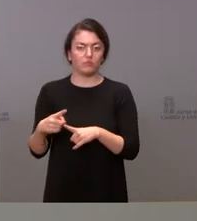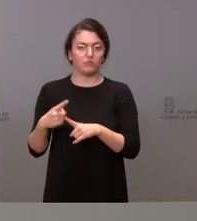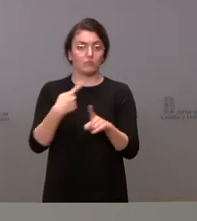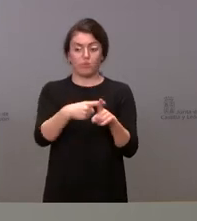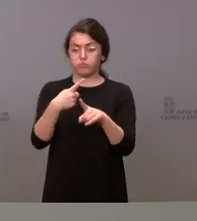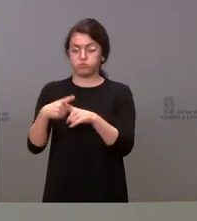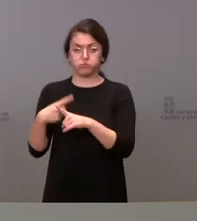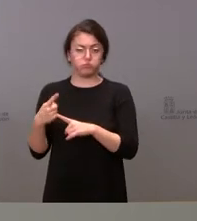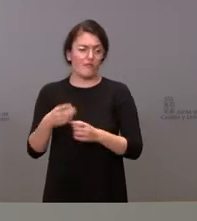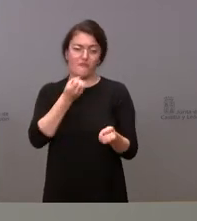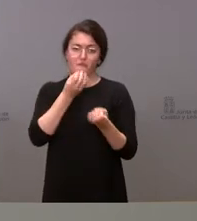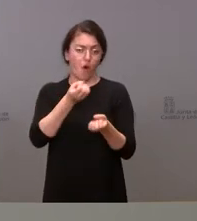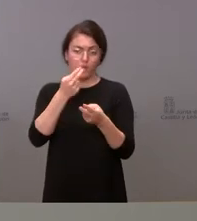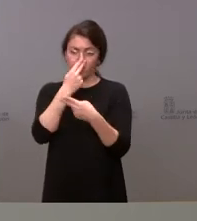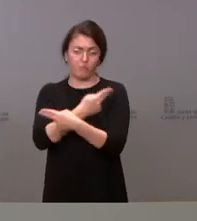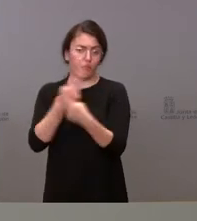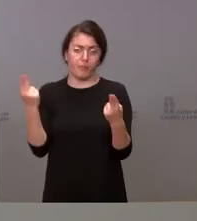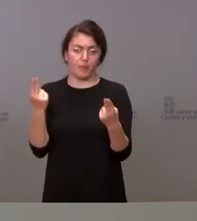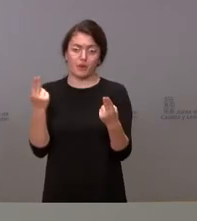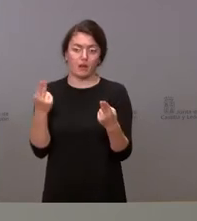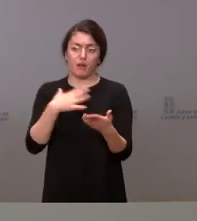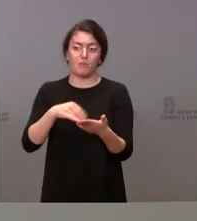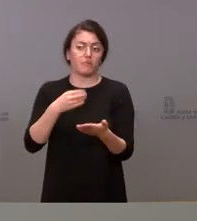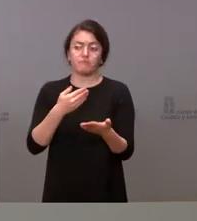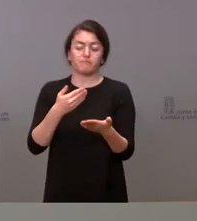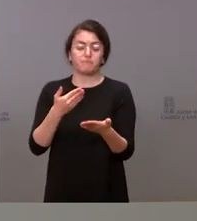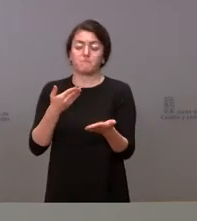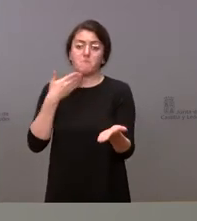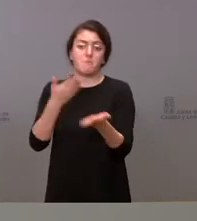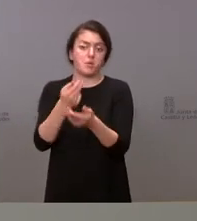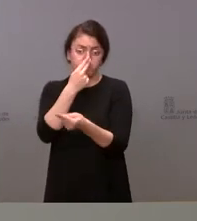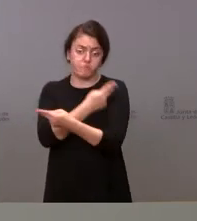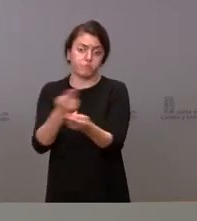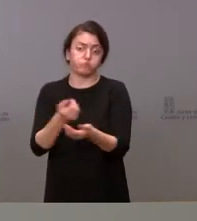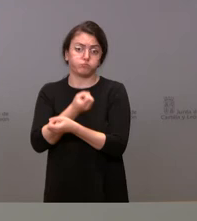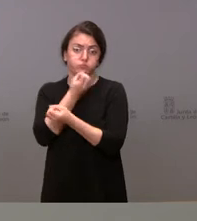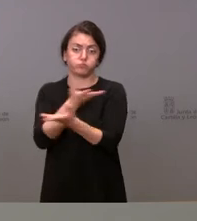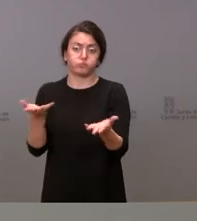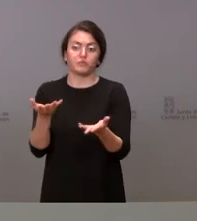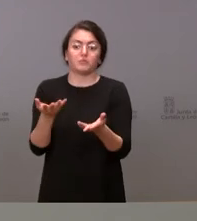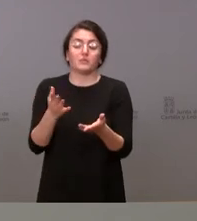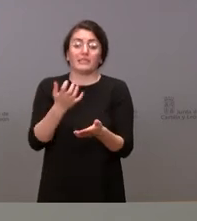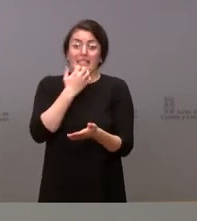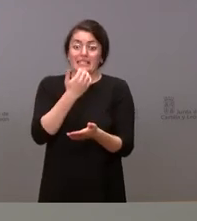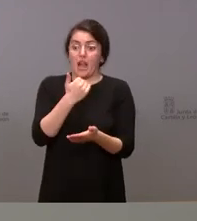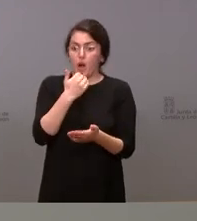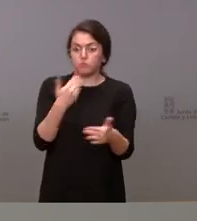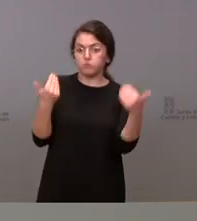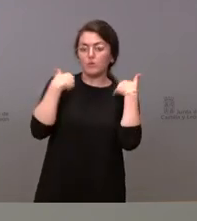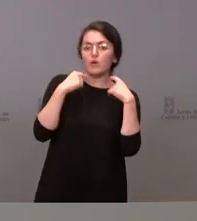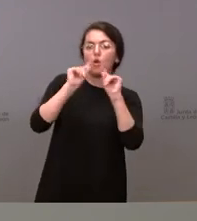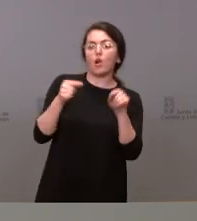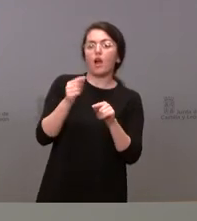multitud, diríamos, de información pública que se puede solicitar publicar, siempre, obviamente, que tenga que ver con las competencias locales, con las competencias que